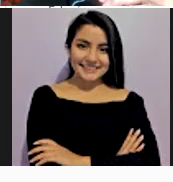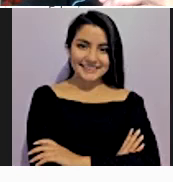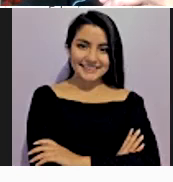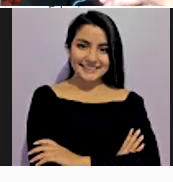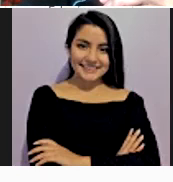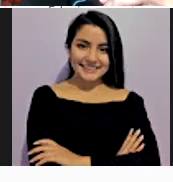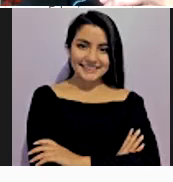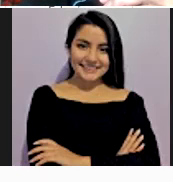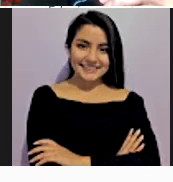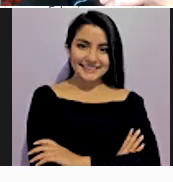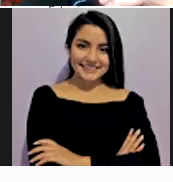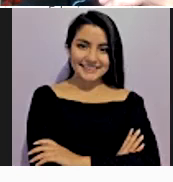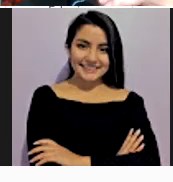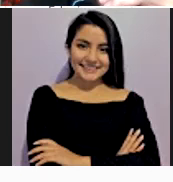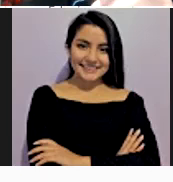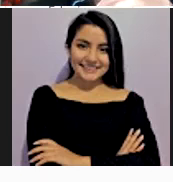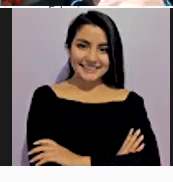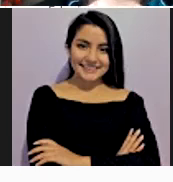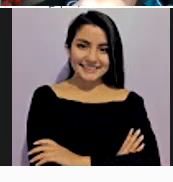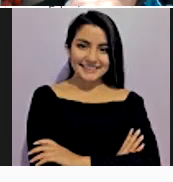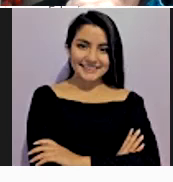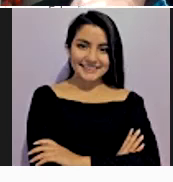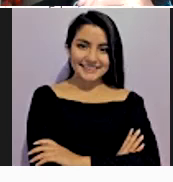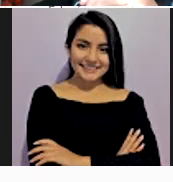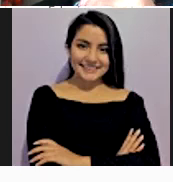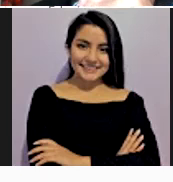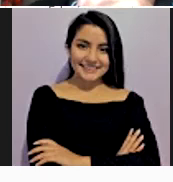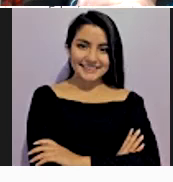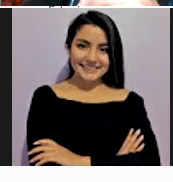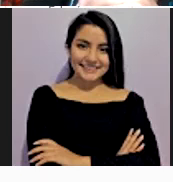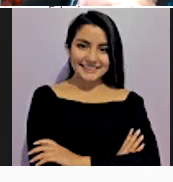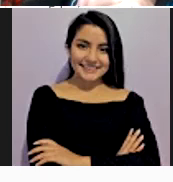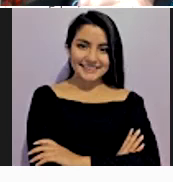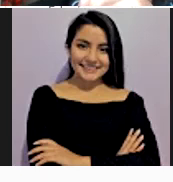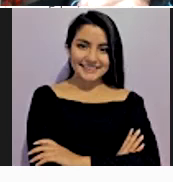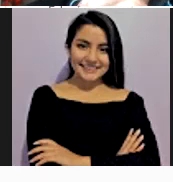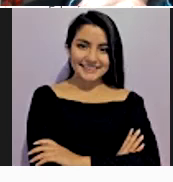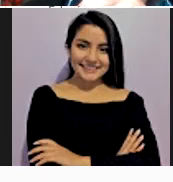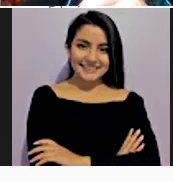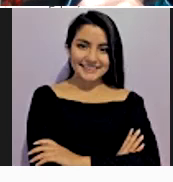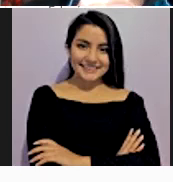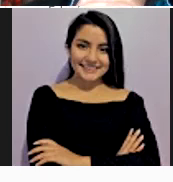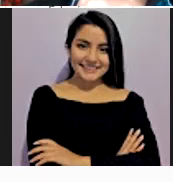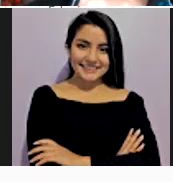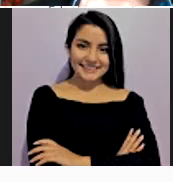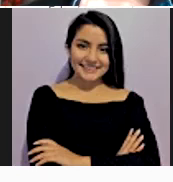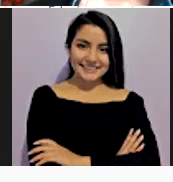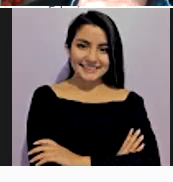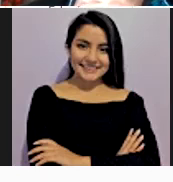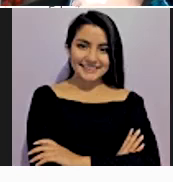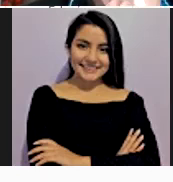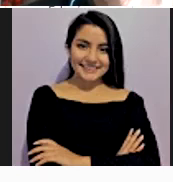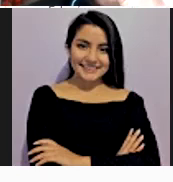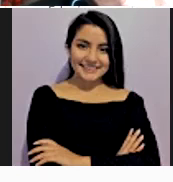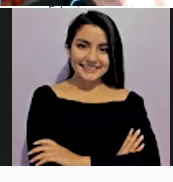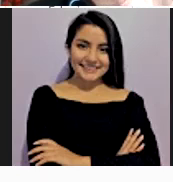la partícula. Ya, exactamente. Entonces, ¿qué es lo que yo quiero decirle, verdad? El movimiento de una